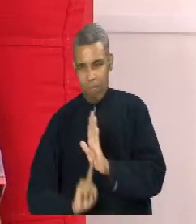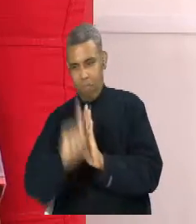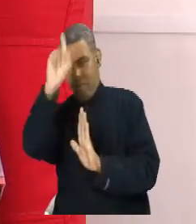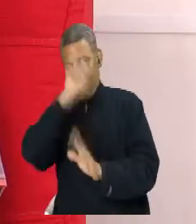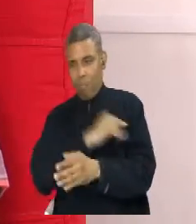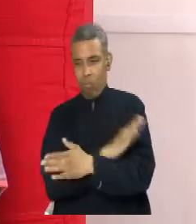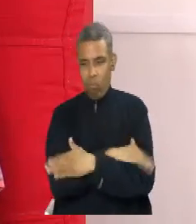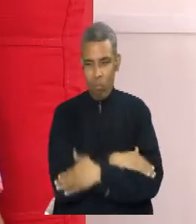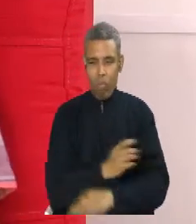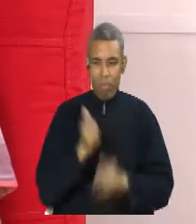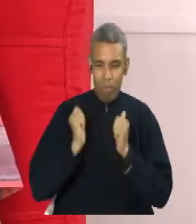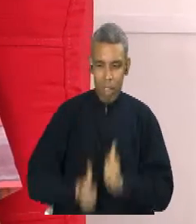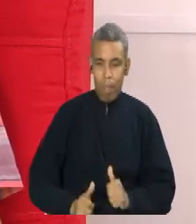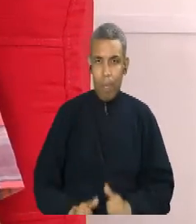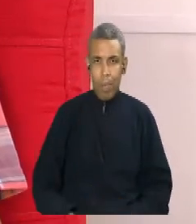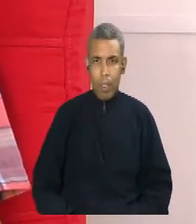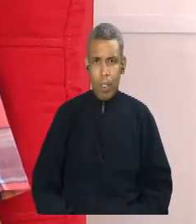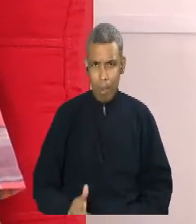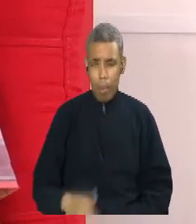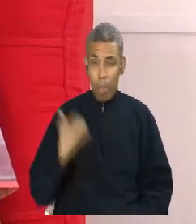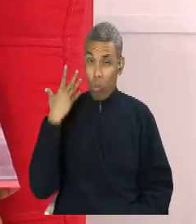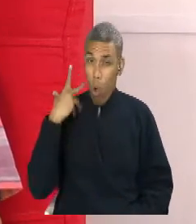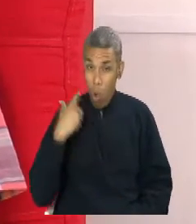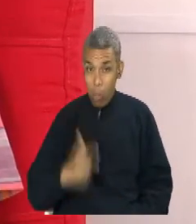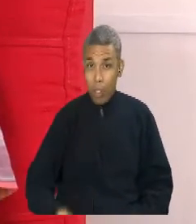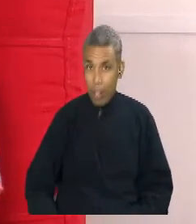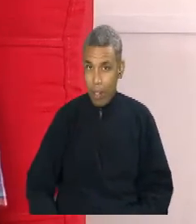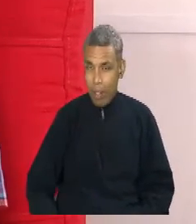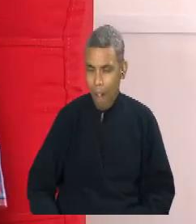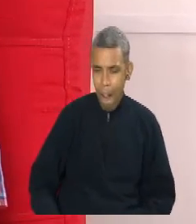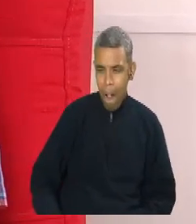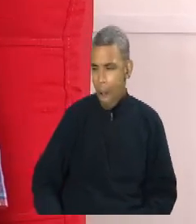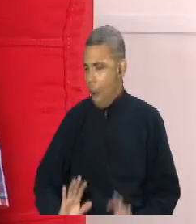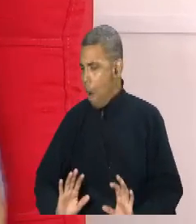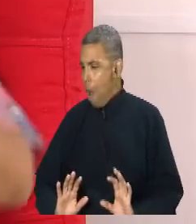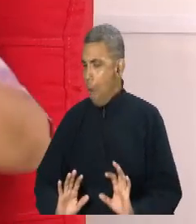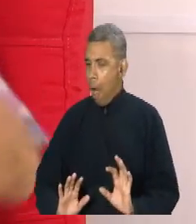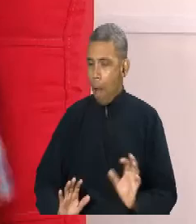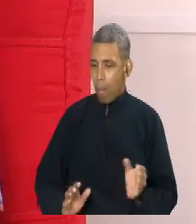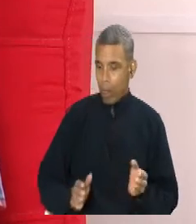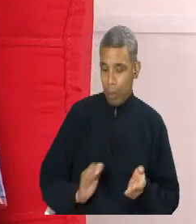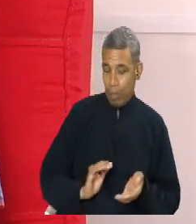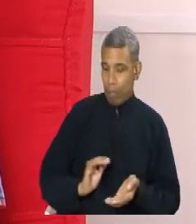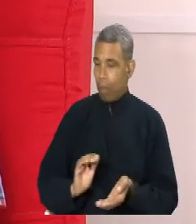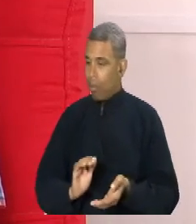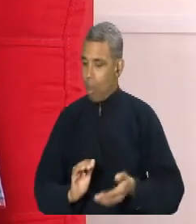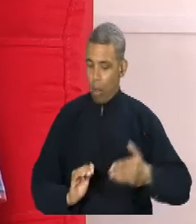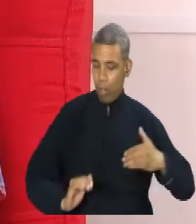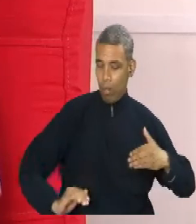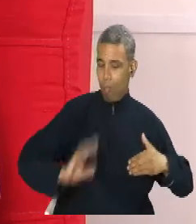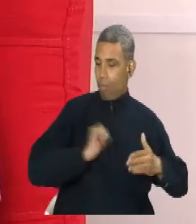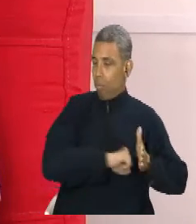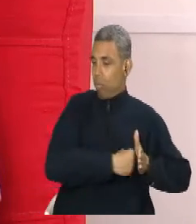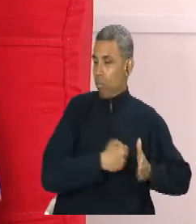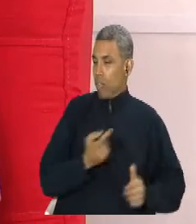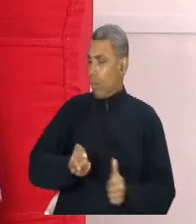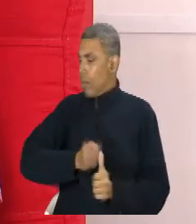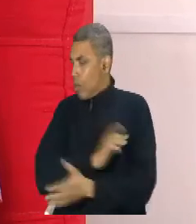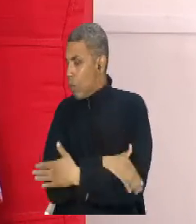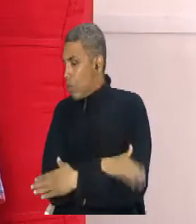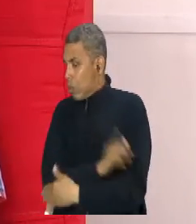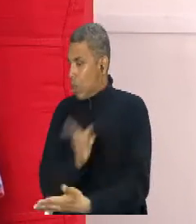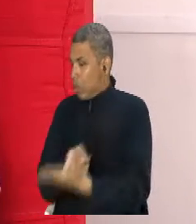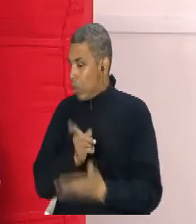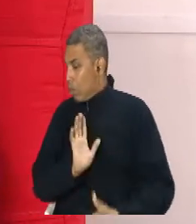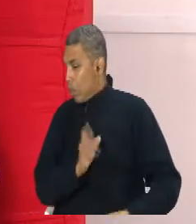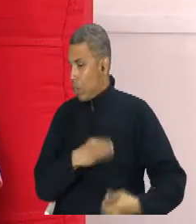lo común sea cosas positivas que le permitan obtener un premio pero no por cosas negativas es una pataleta en la cuestión